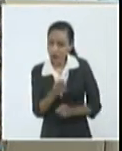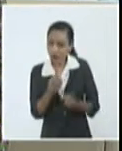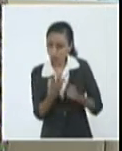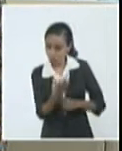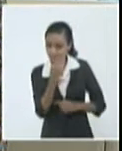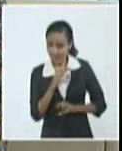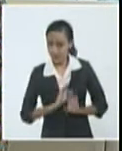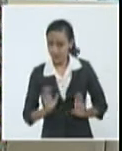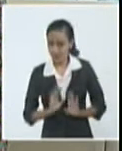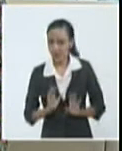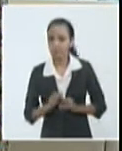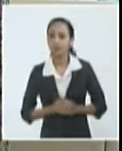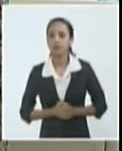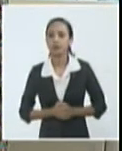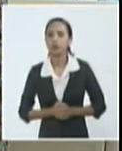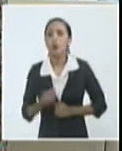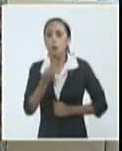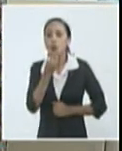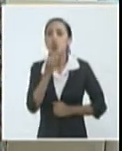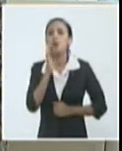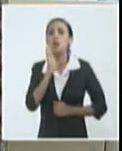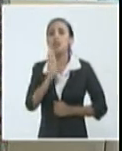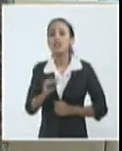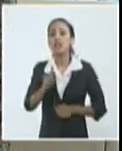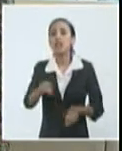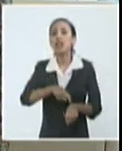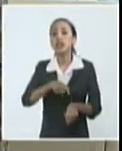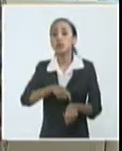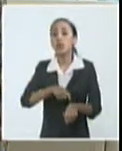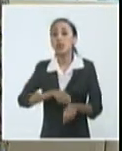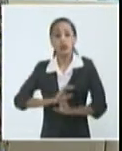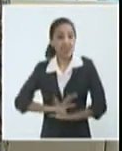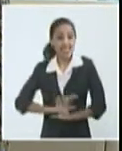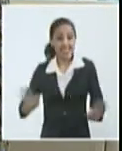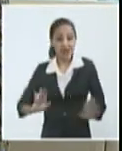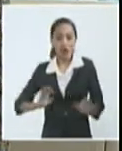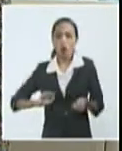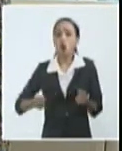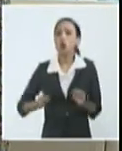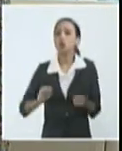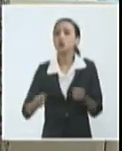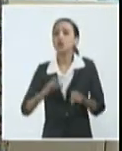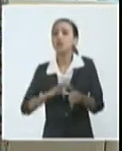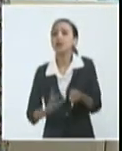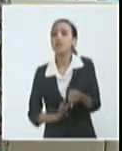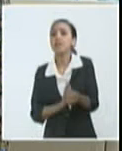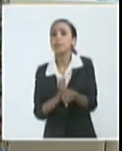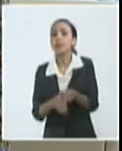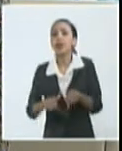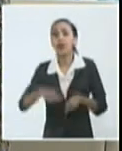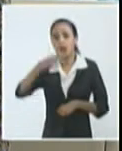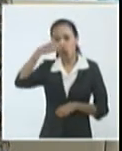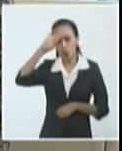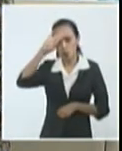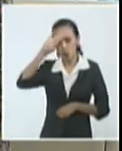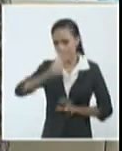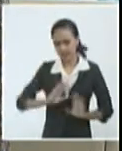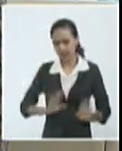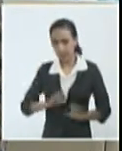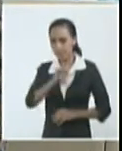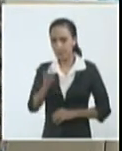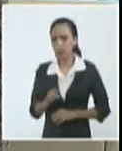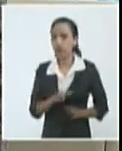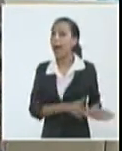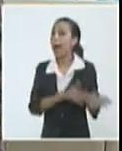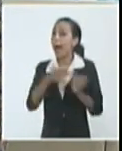¿Se puede afirmar que en estos momentos hay un control de la epidemia en Cuba? Y, por otra parte, ¿qué garantías